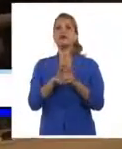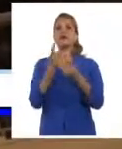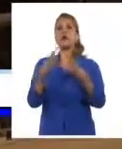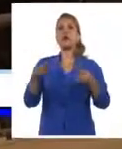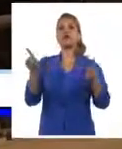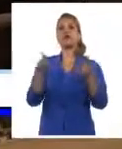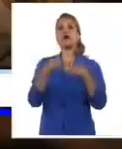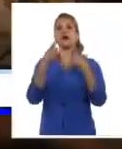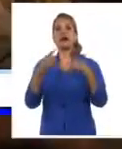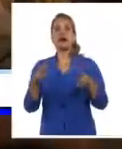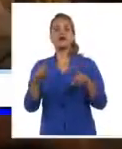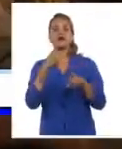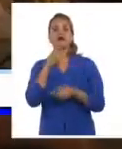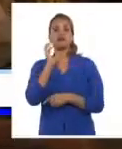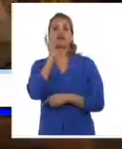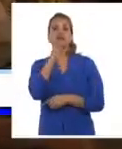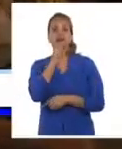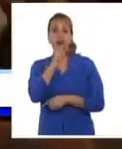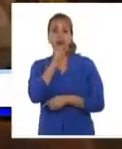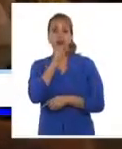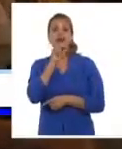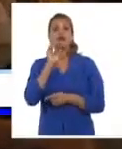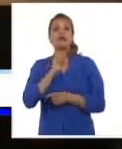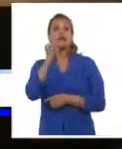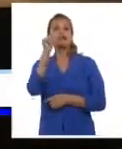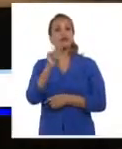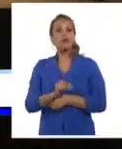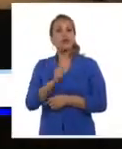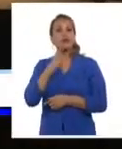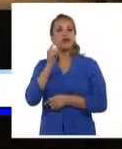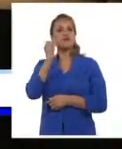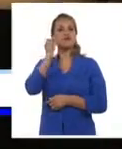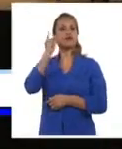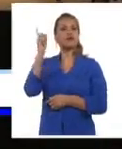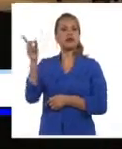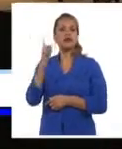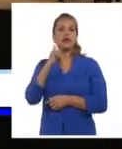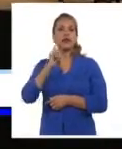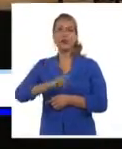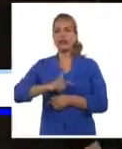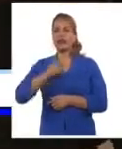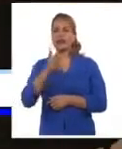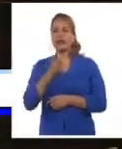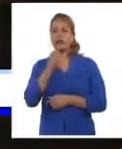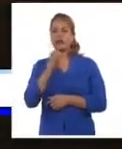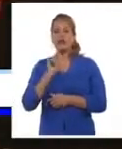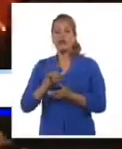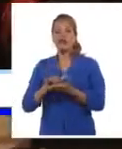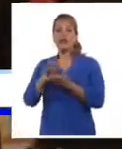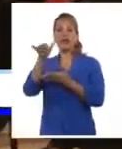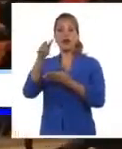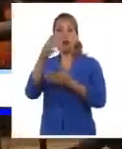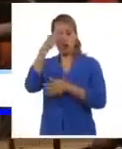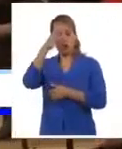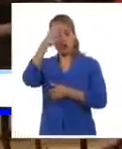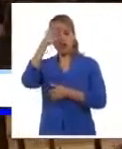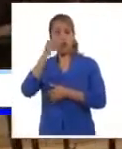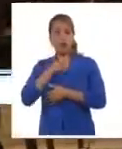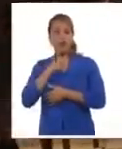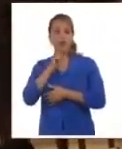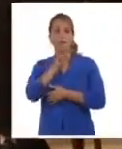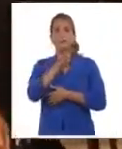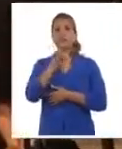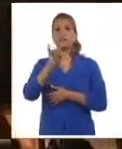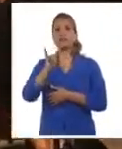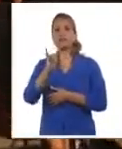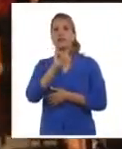Obertura Cubana de George Gershwin, nacida de la inspiración que se llevara el autor de su viaje a Cuba en 1932, para